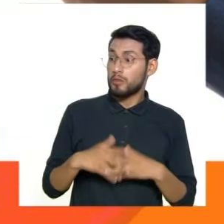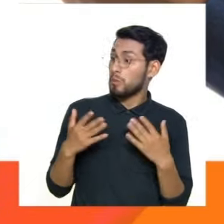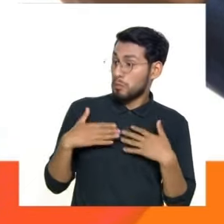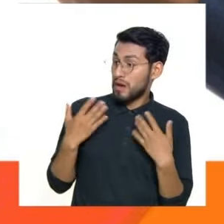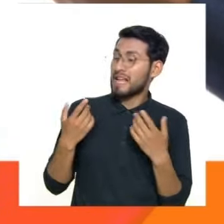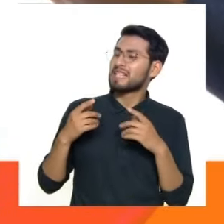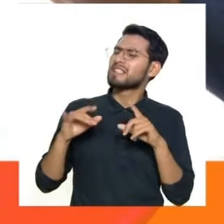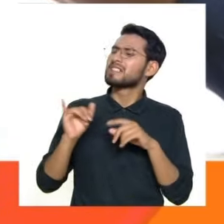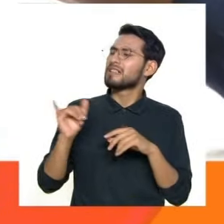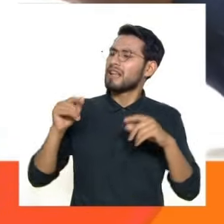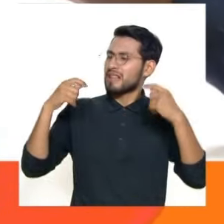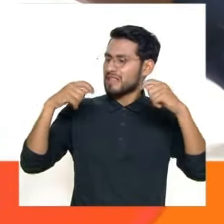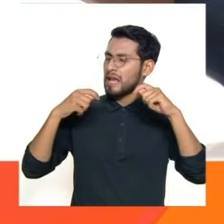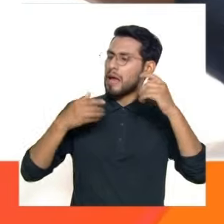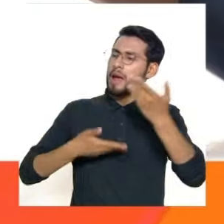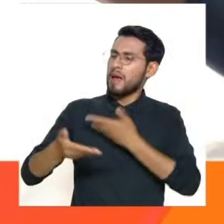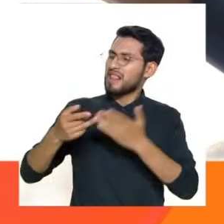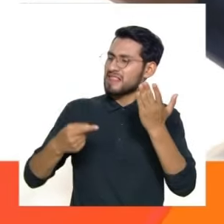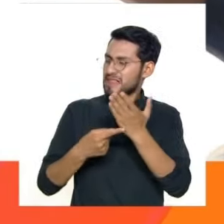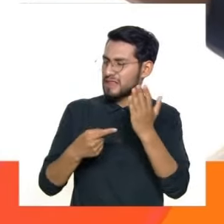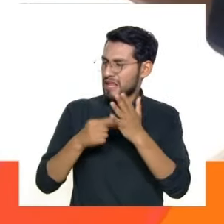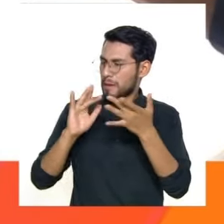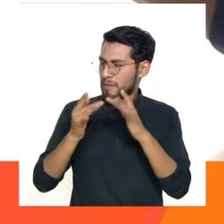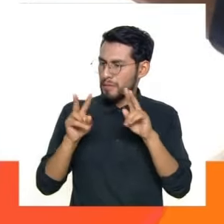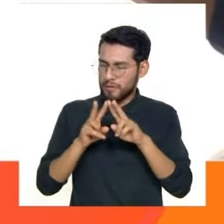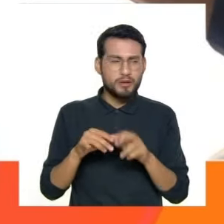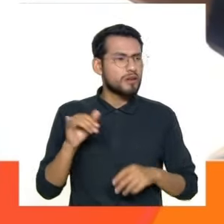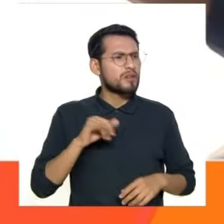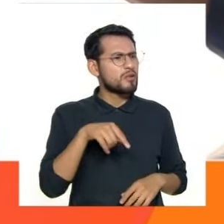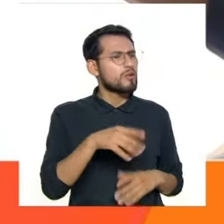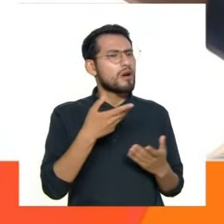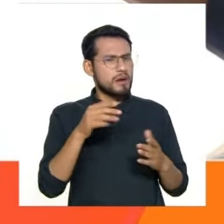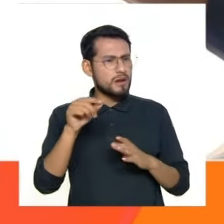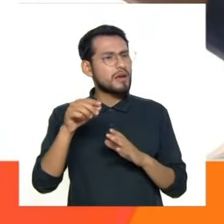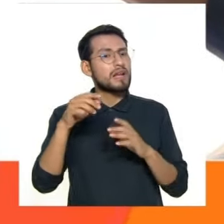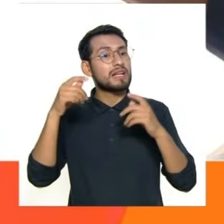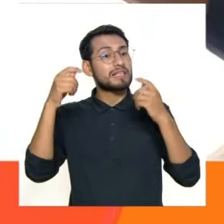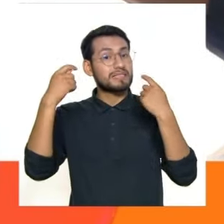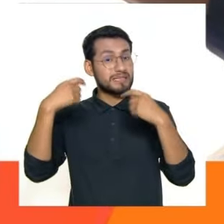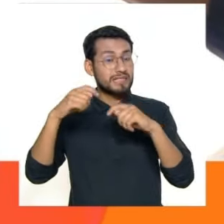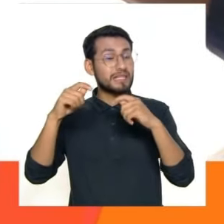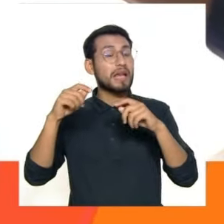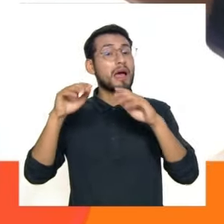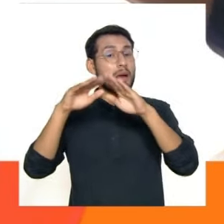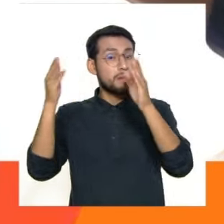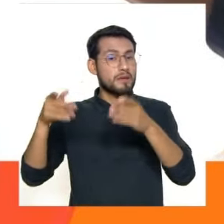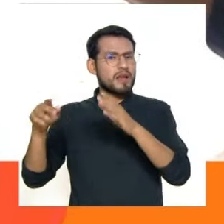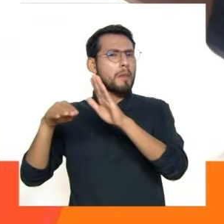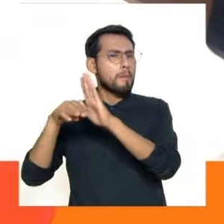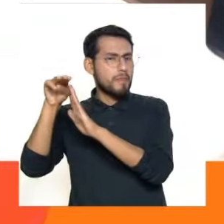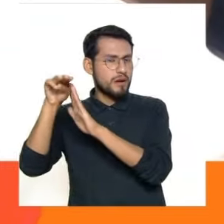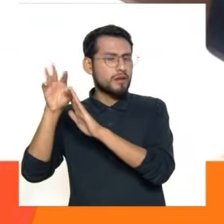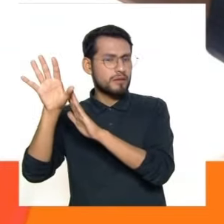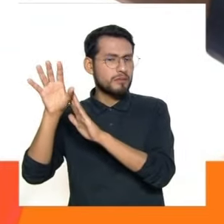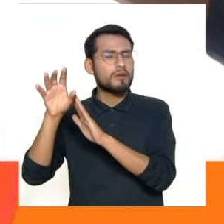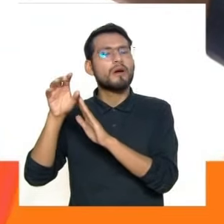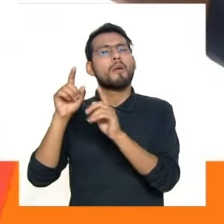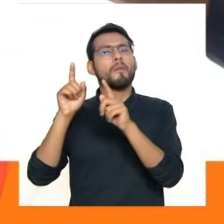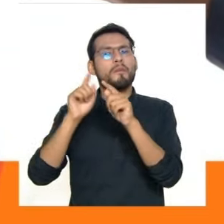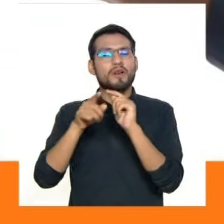una tienda virtual una tienda virtual es un estadio maduro del e-commerce Porque podríamos tener